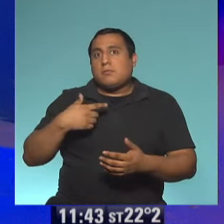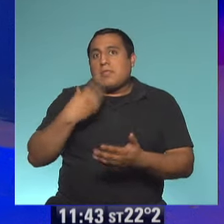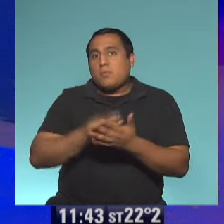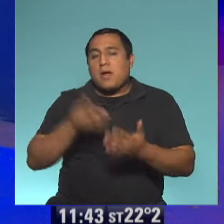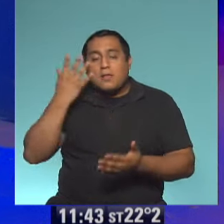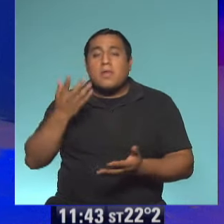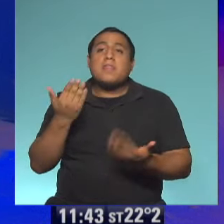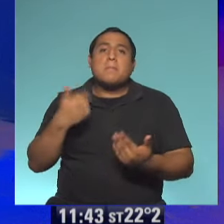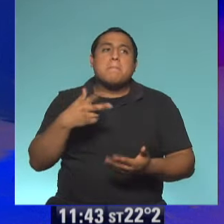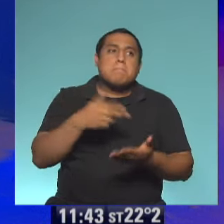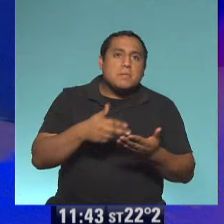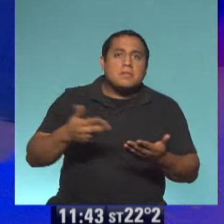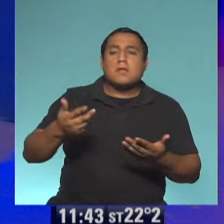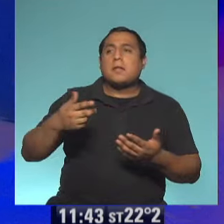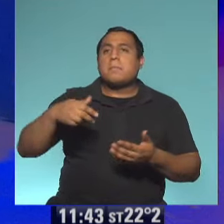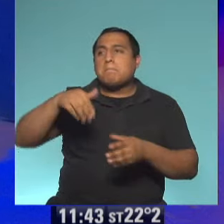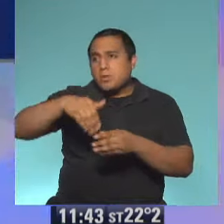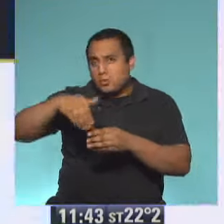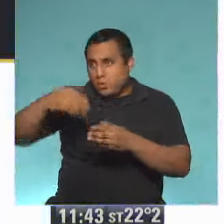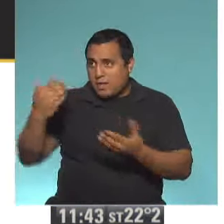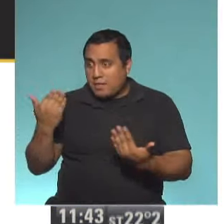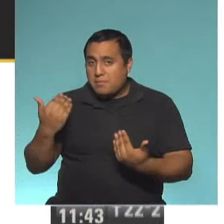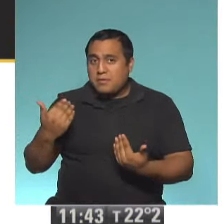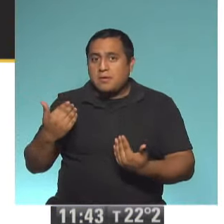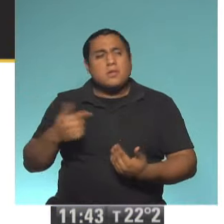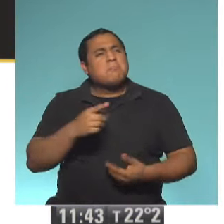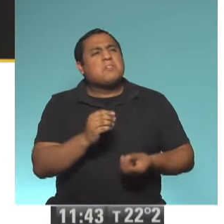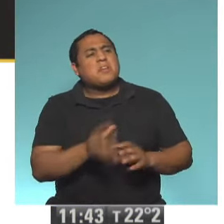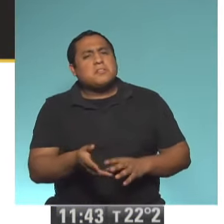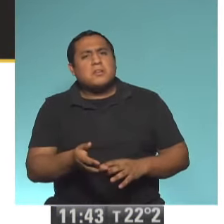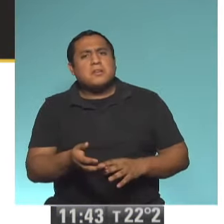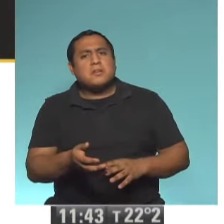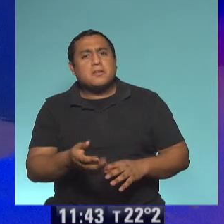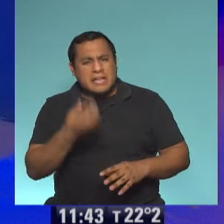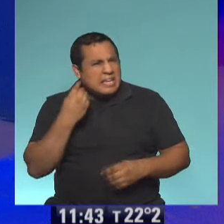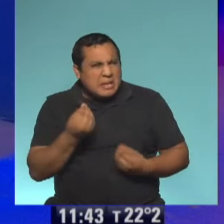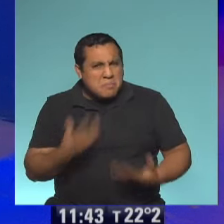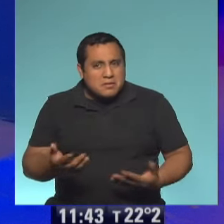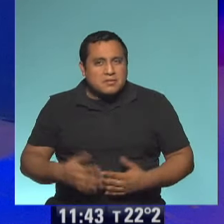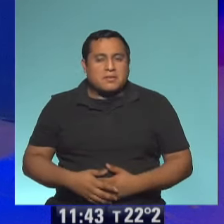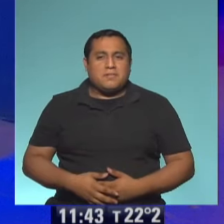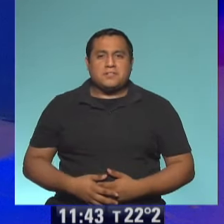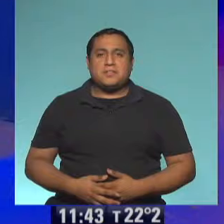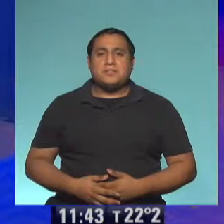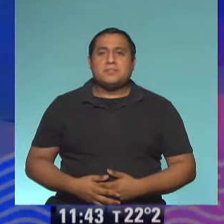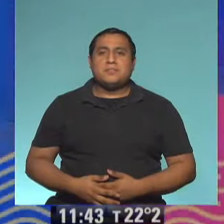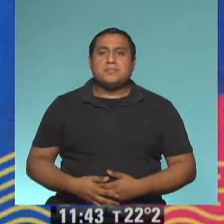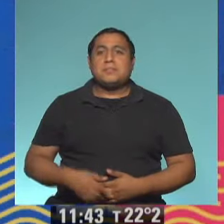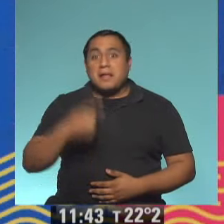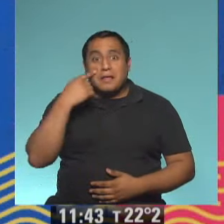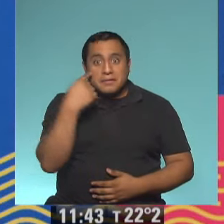pintura. ¿Qué vas a hacer? ¿Qué está pasando ahí? A ver. Y ahí está nuestro